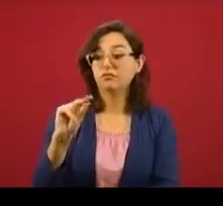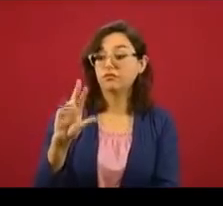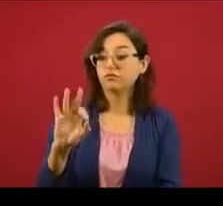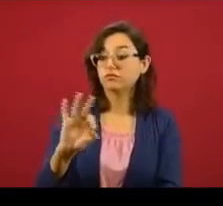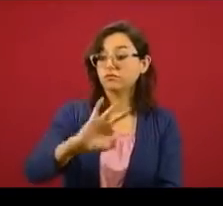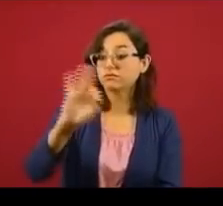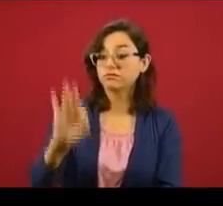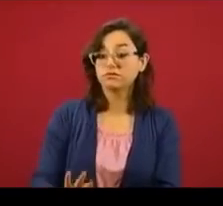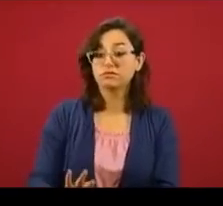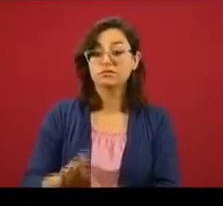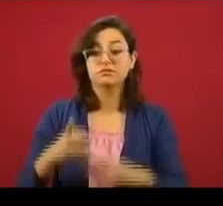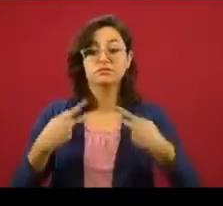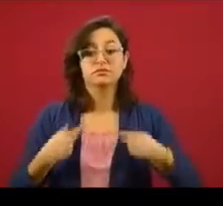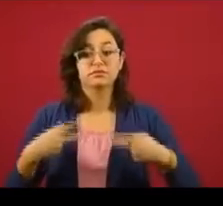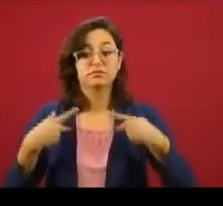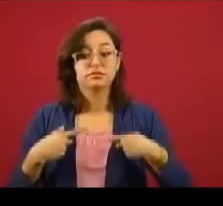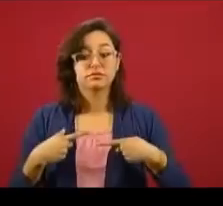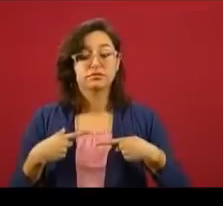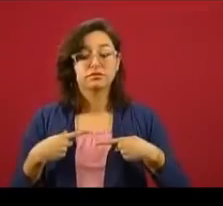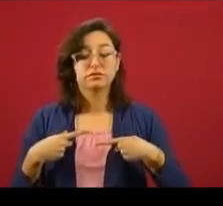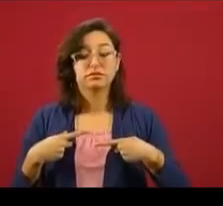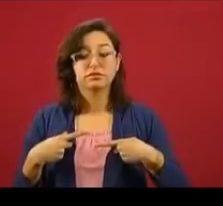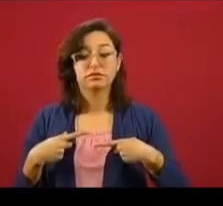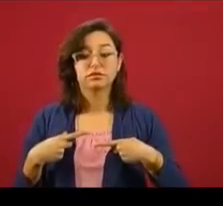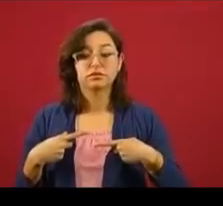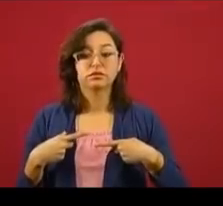80% de